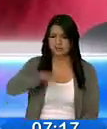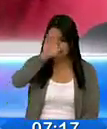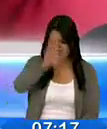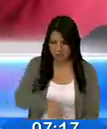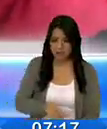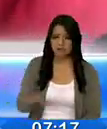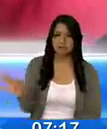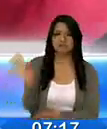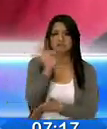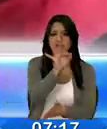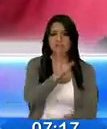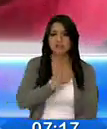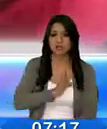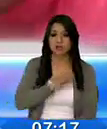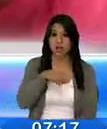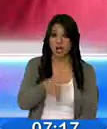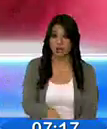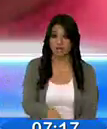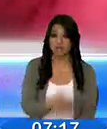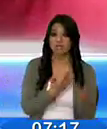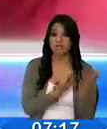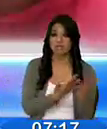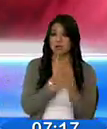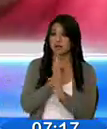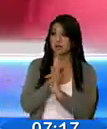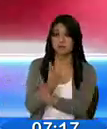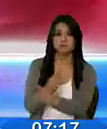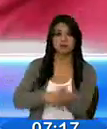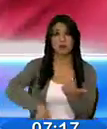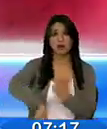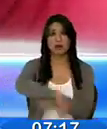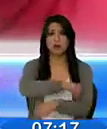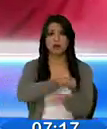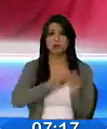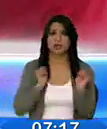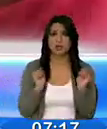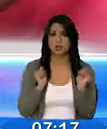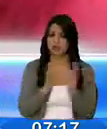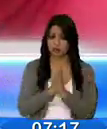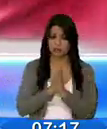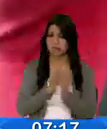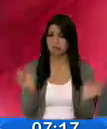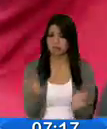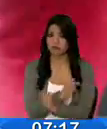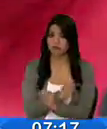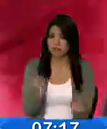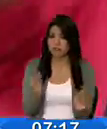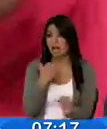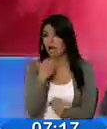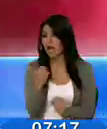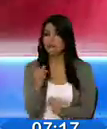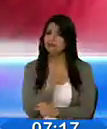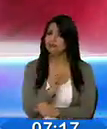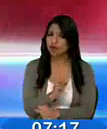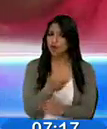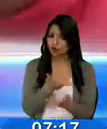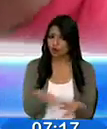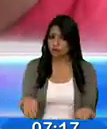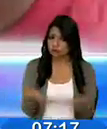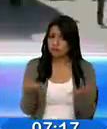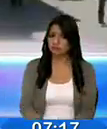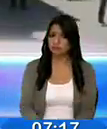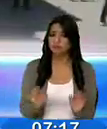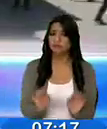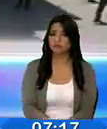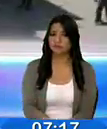delegados técnicos, que aquí les responderemos de igual para igual. No pedimos imposibles, no pedimos cosas que no se puedan